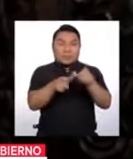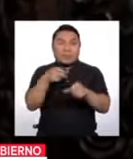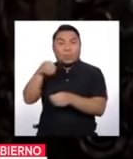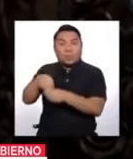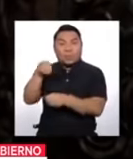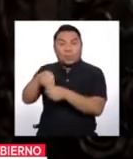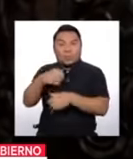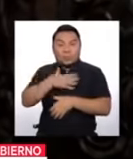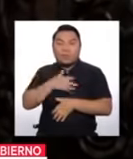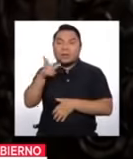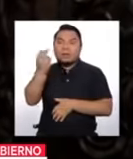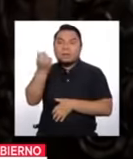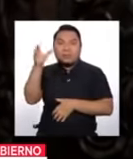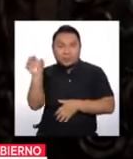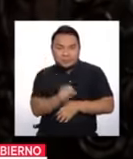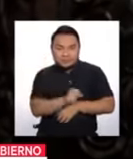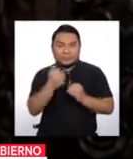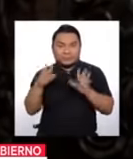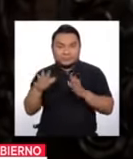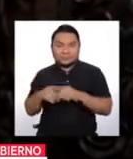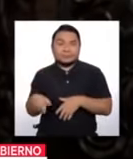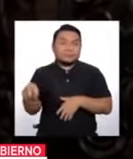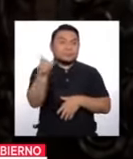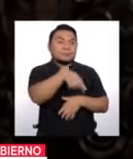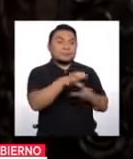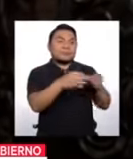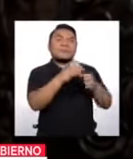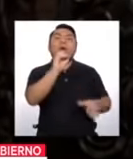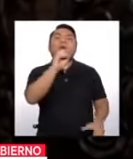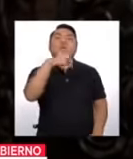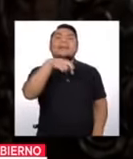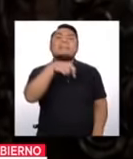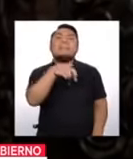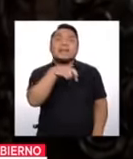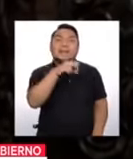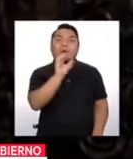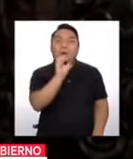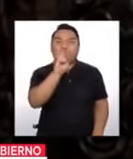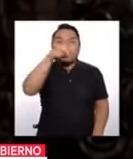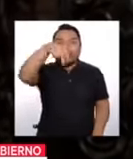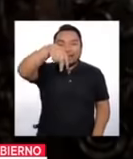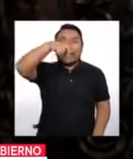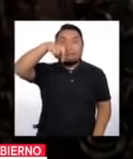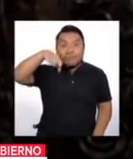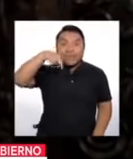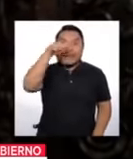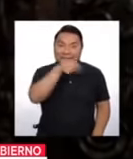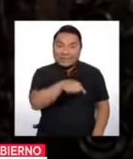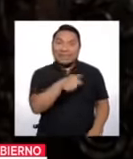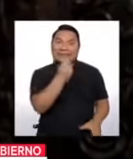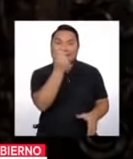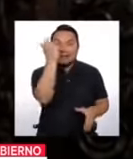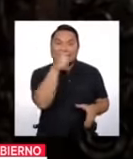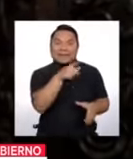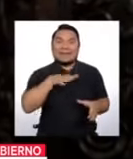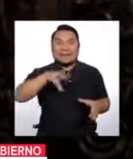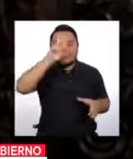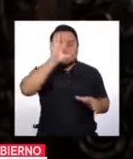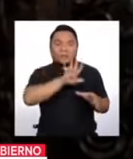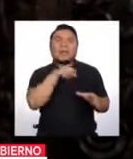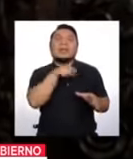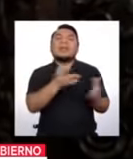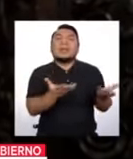de cierta manera, retirar esos recursos. En el sistema público de pensiones, que es la Oficina Nacional de Pensiones, se tiene un sistema de